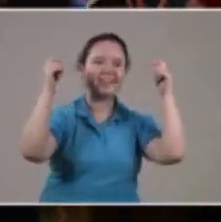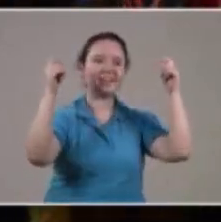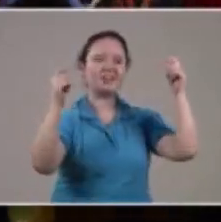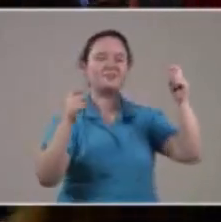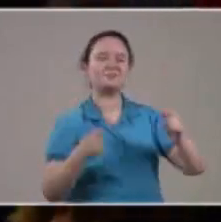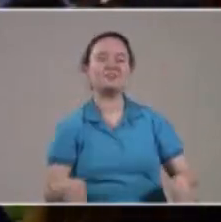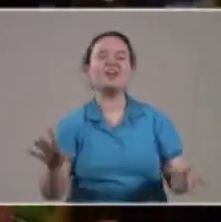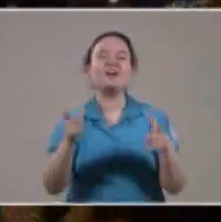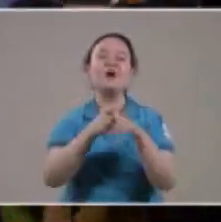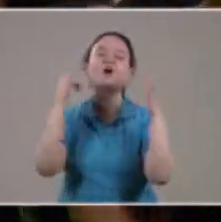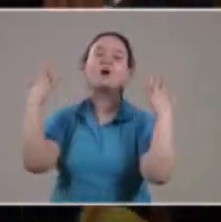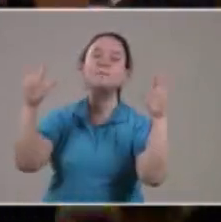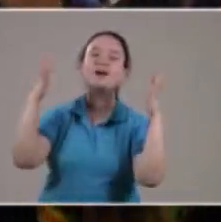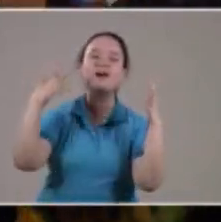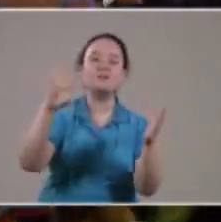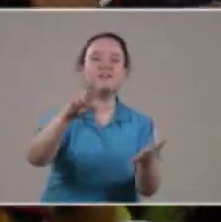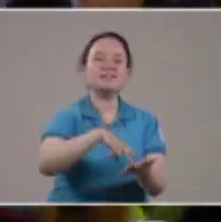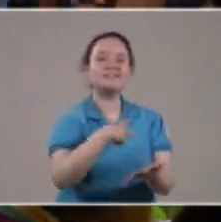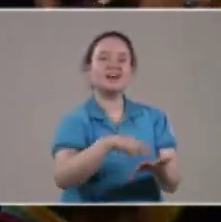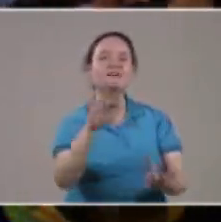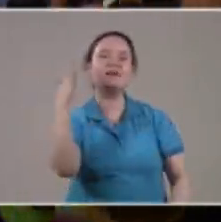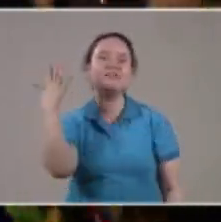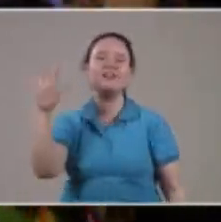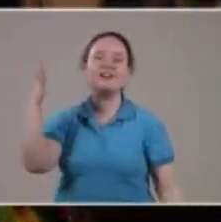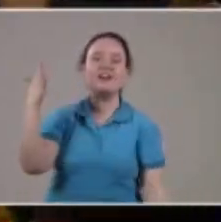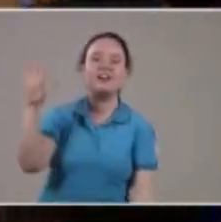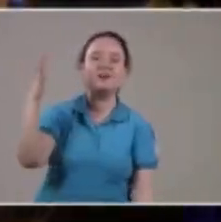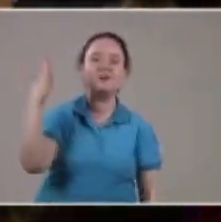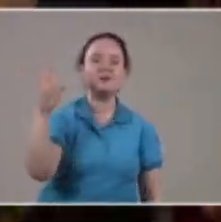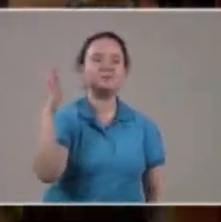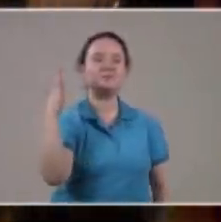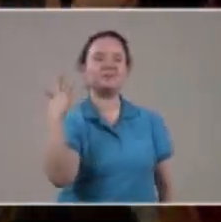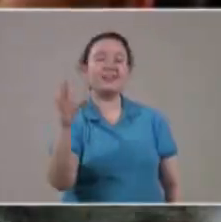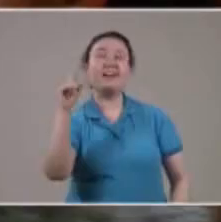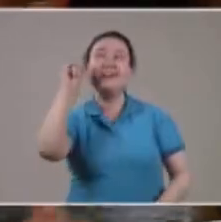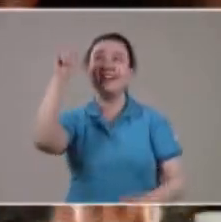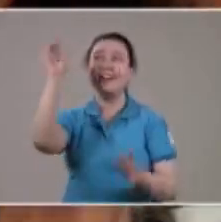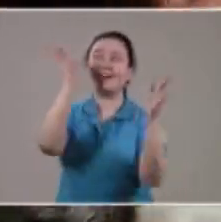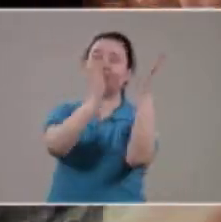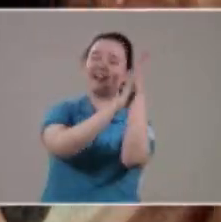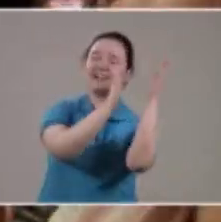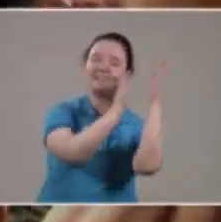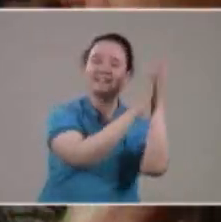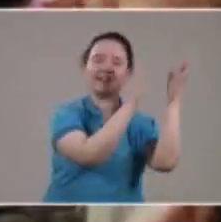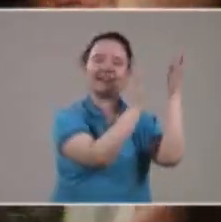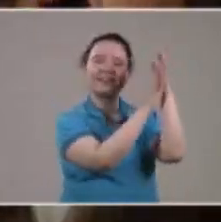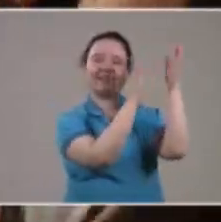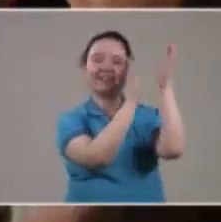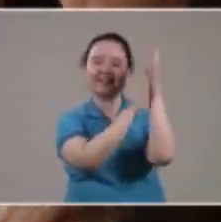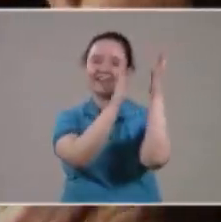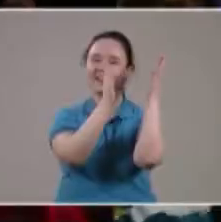Celebraré con palma, danza y pandero. Te